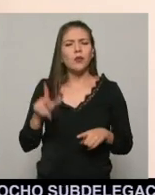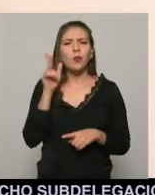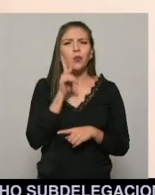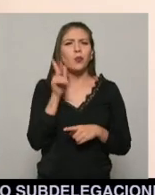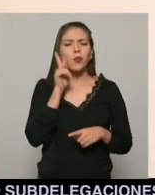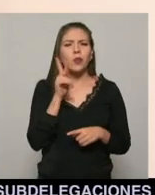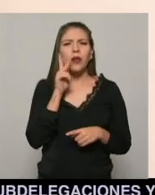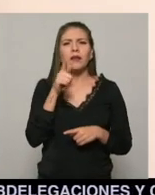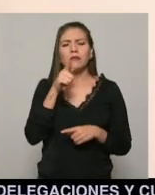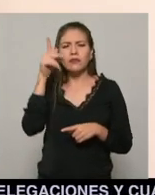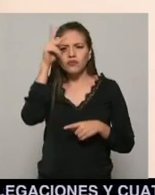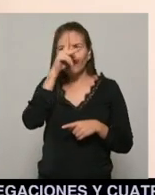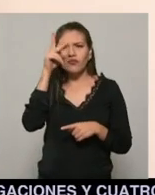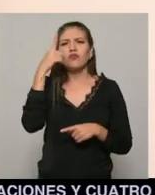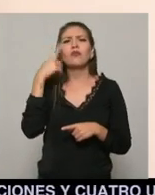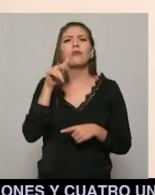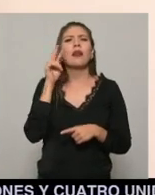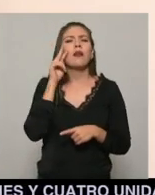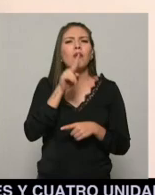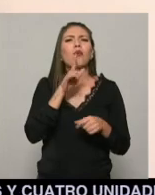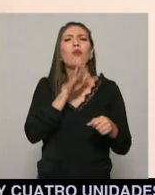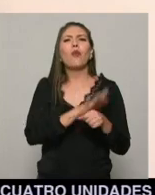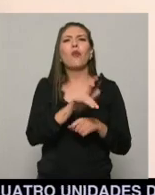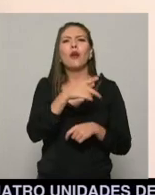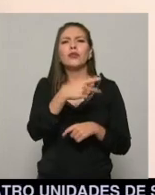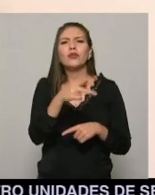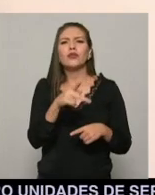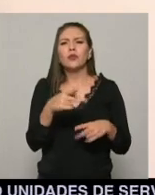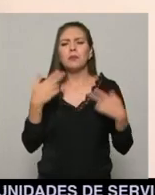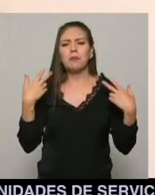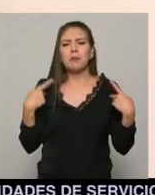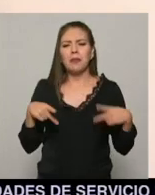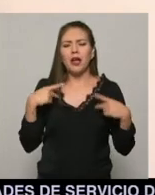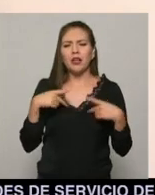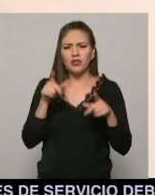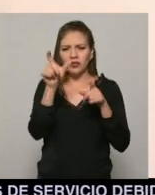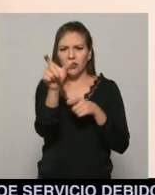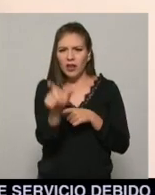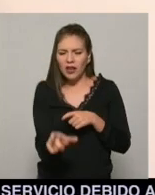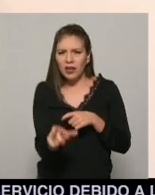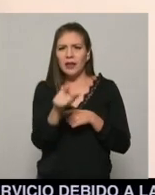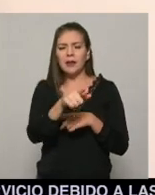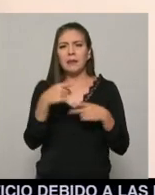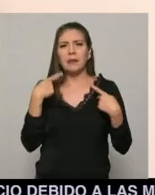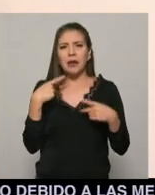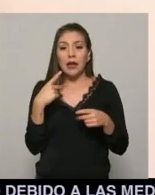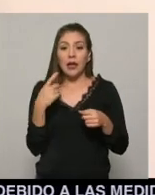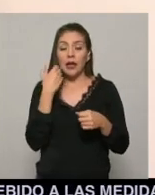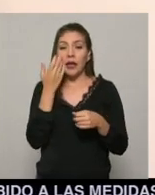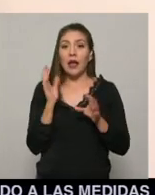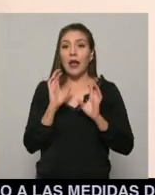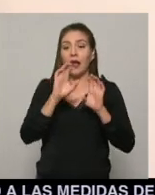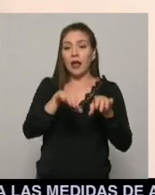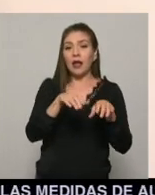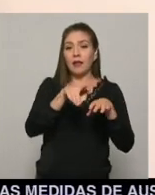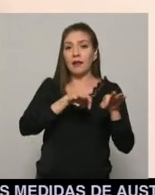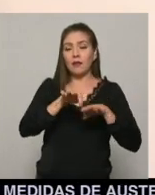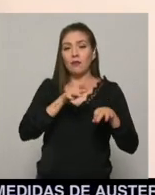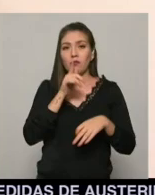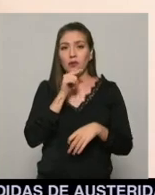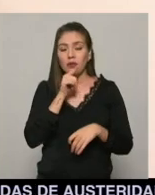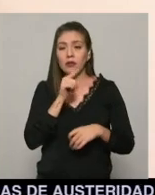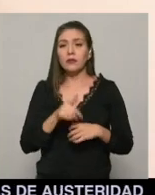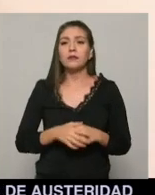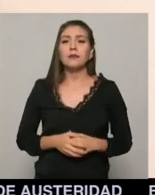para determinar la personalidad de un sujeto que entra a la policía. Pero te